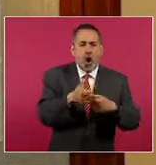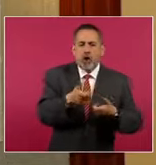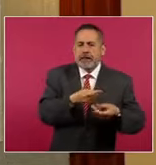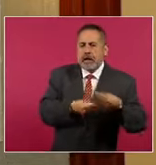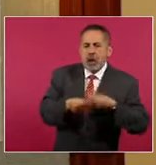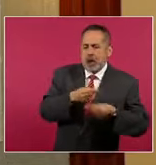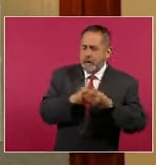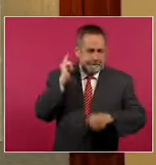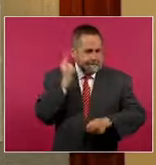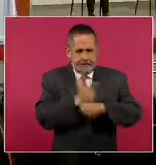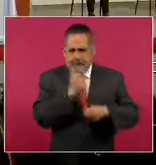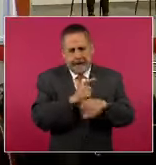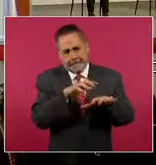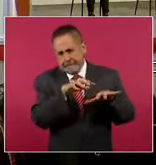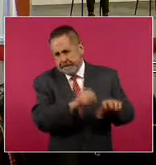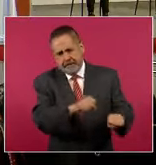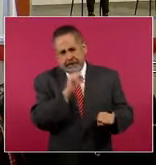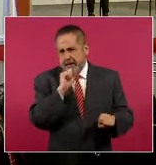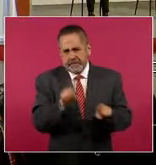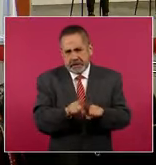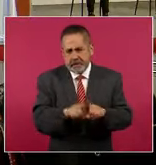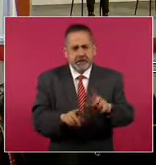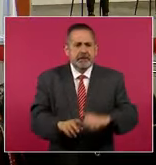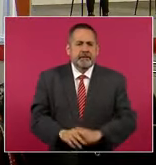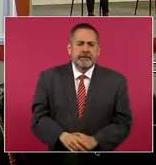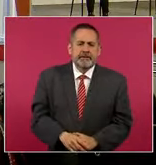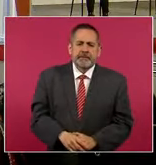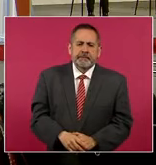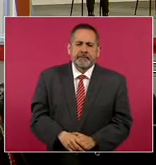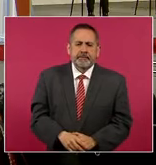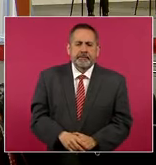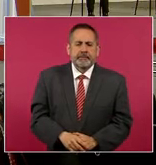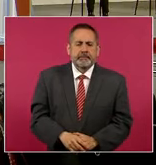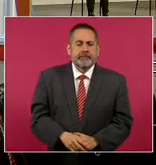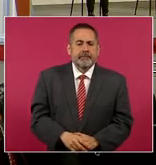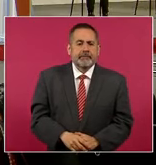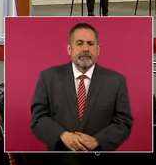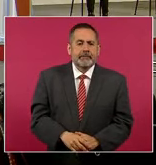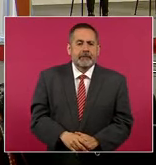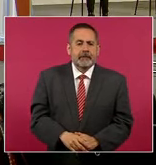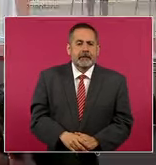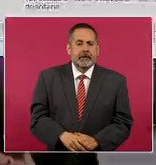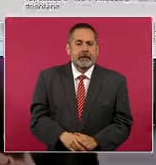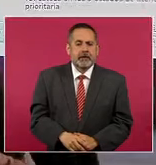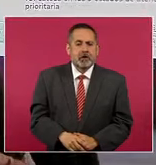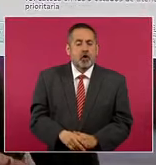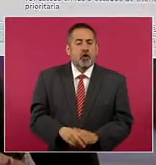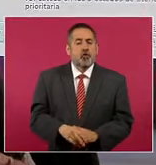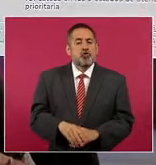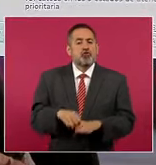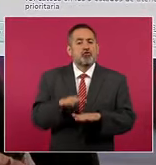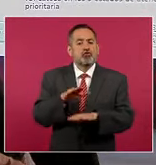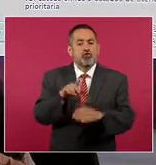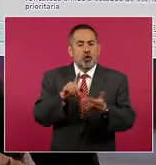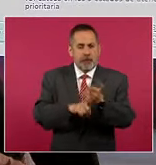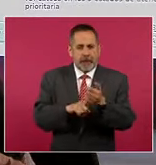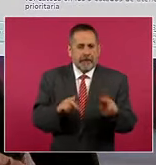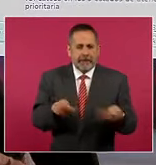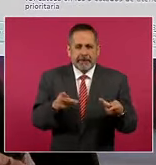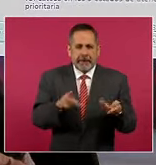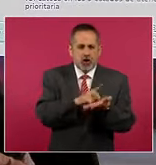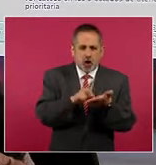sus actividades delictivas. Adelante, por favor. En cuanto al combate al narcomenudeo,